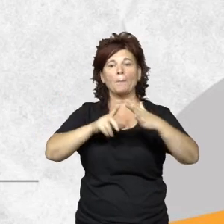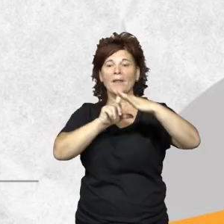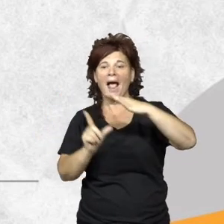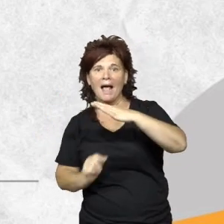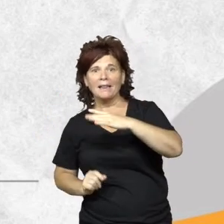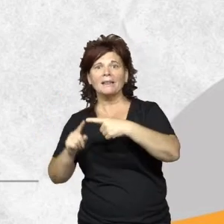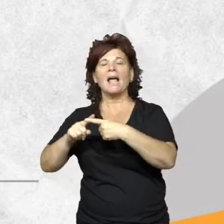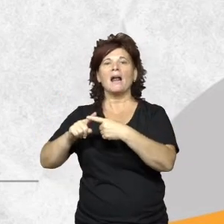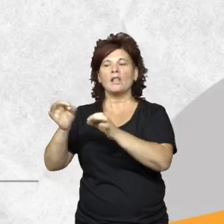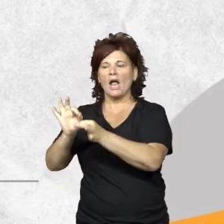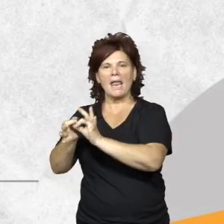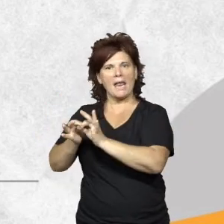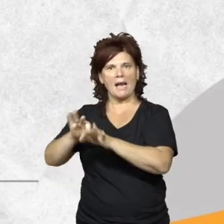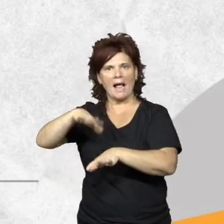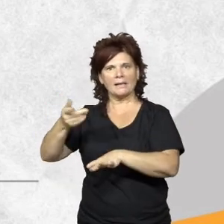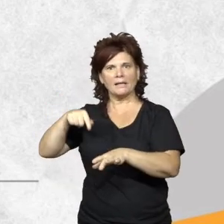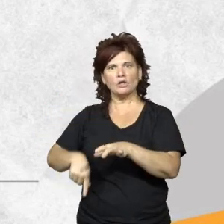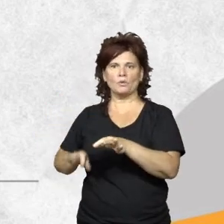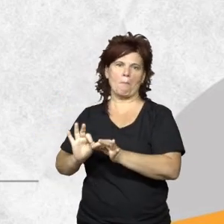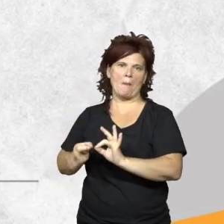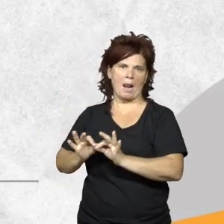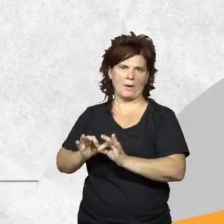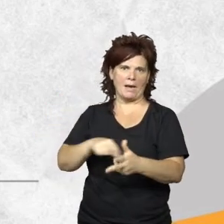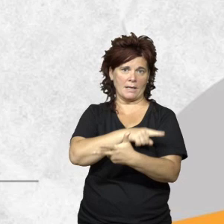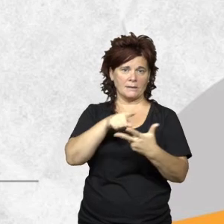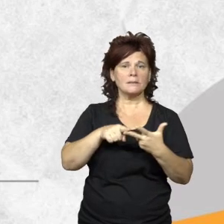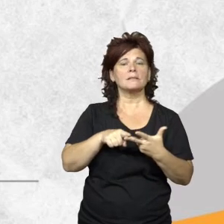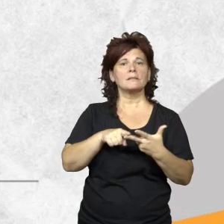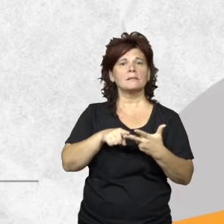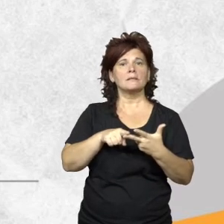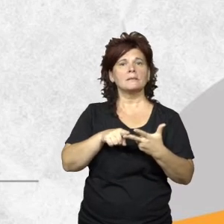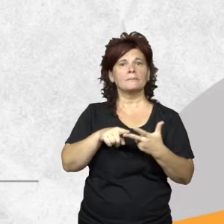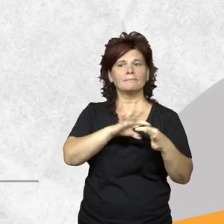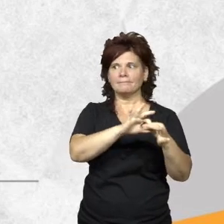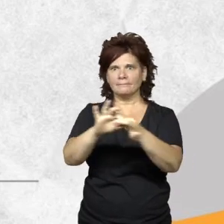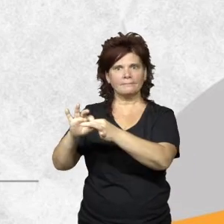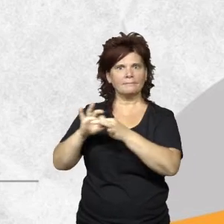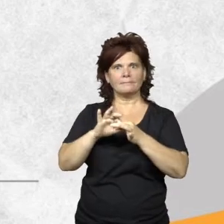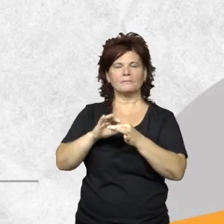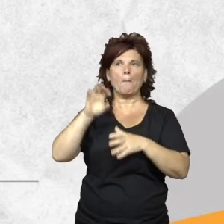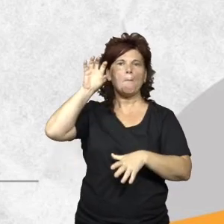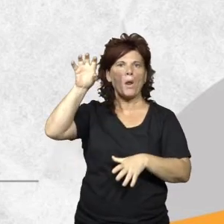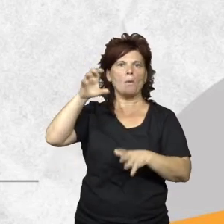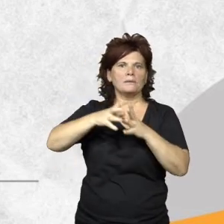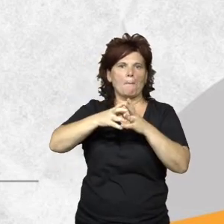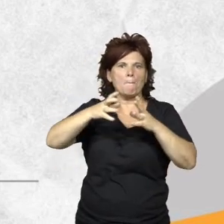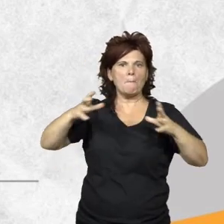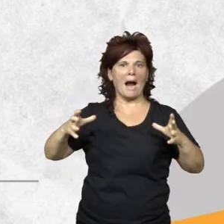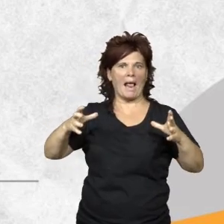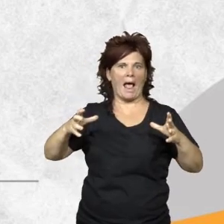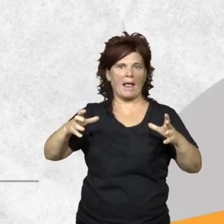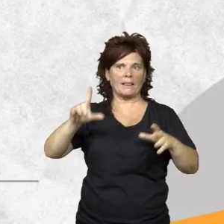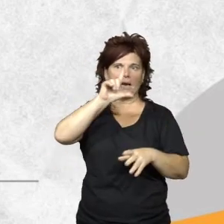e Isla del Atlántico Sur y Malvinas, haciéndola entonces una de las provincias más grandes de la República Argentina